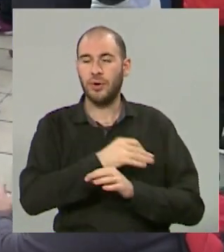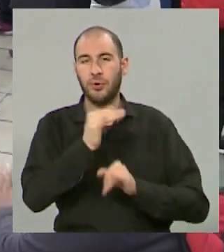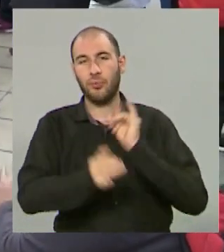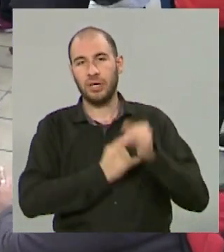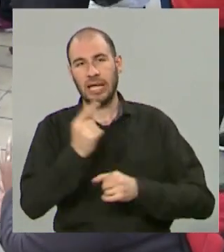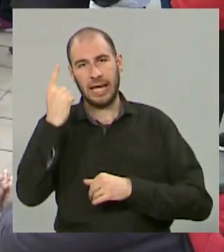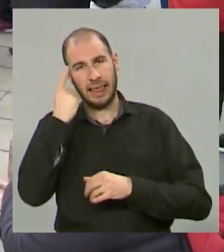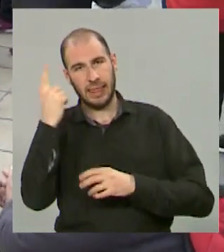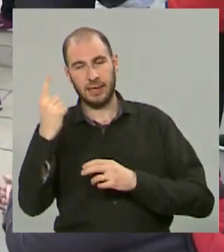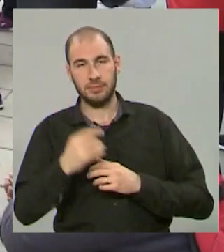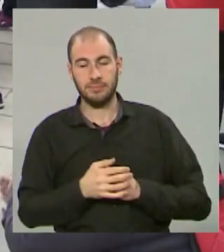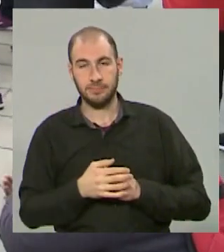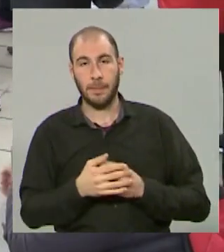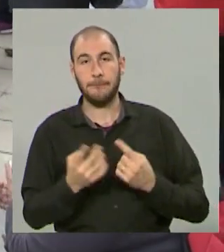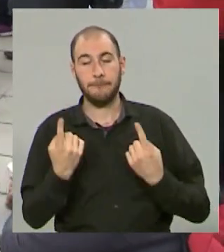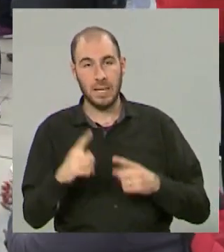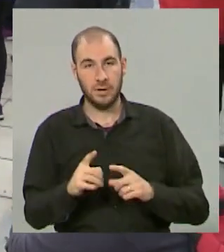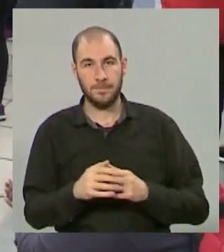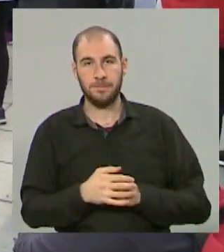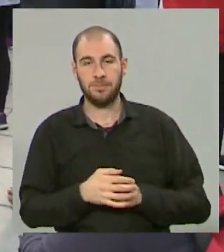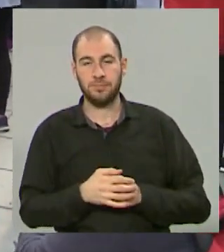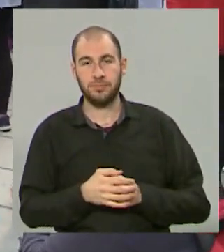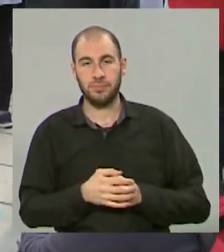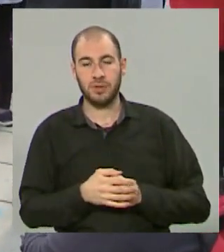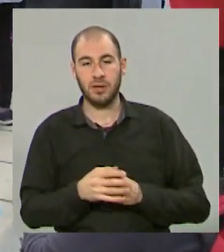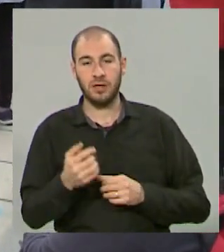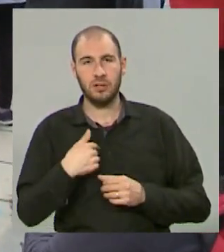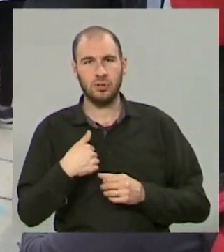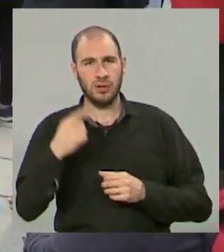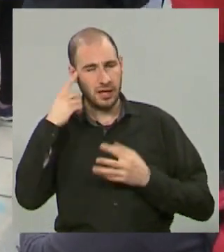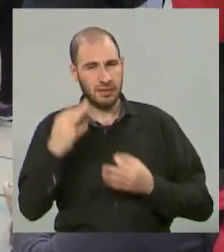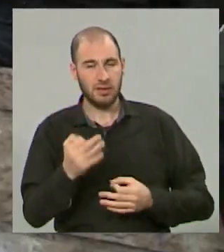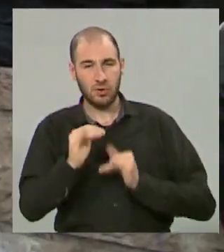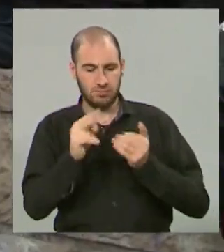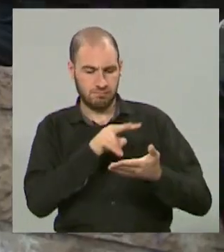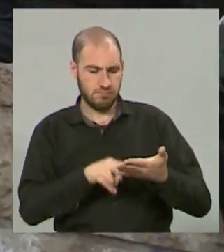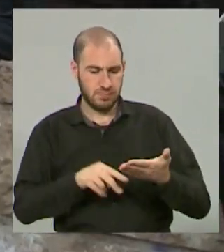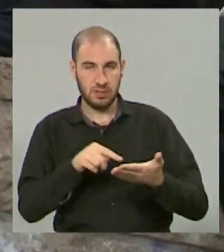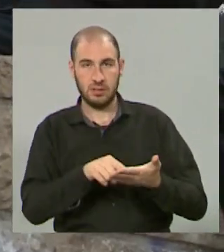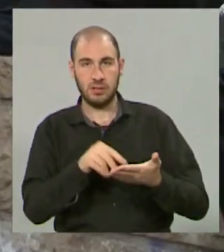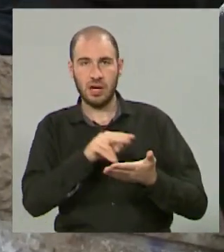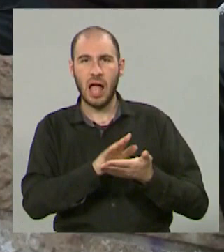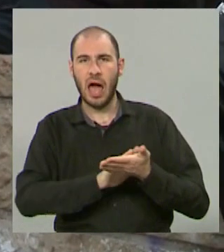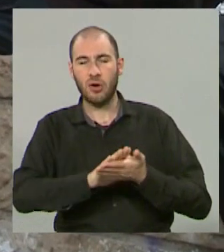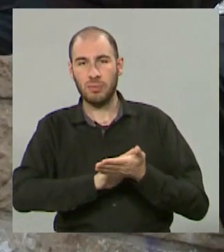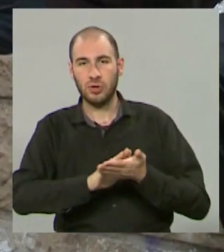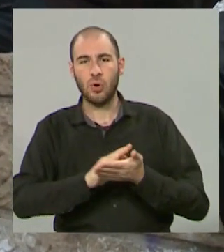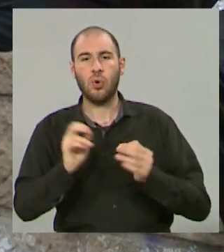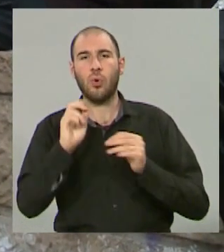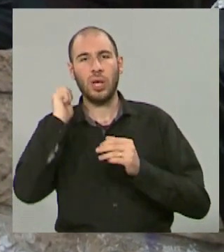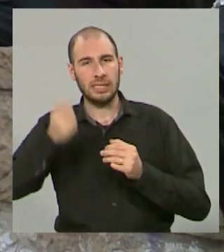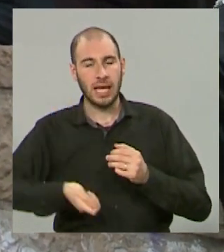de ideología. Pero, sinceramente, desde una honestidad intelectual, yo al leer el fallo leí argumentos